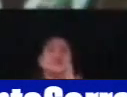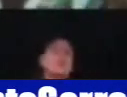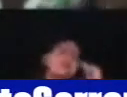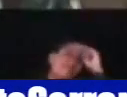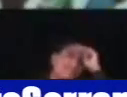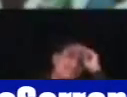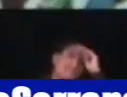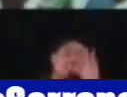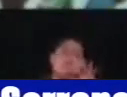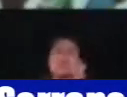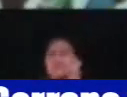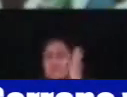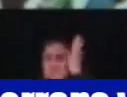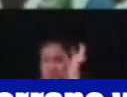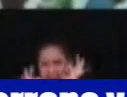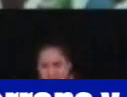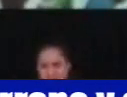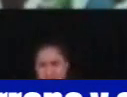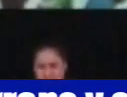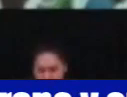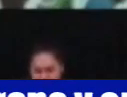para crear una agenda común.